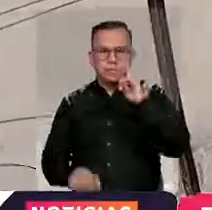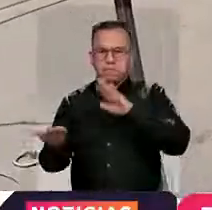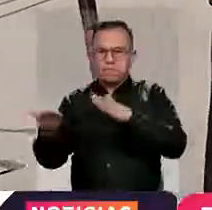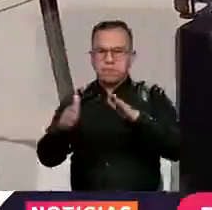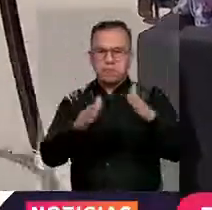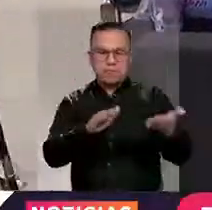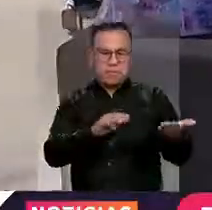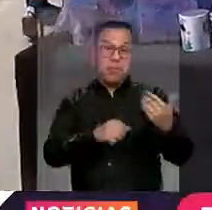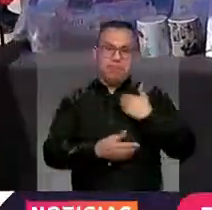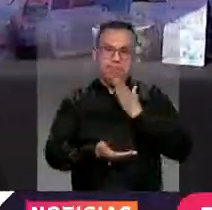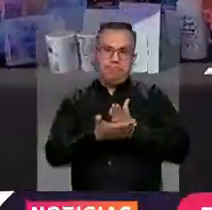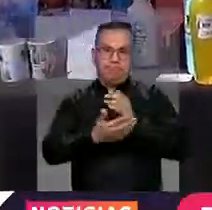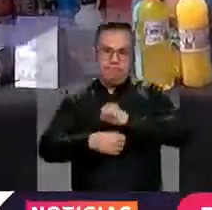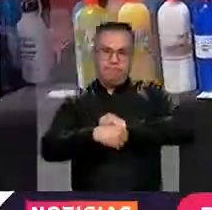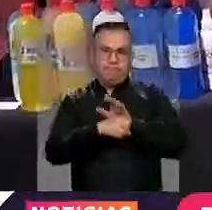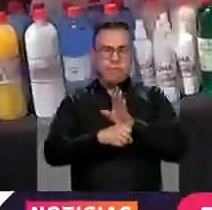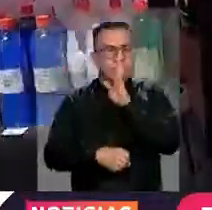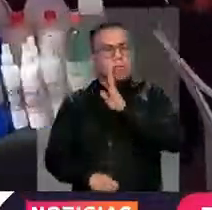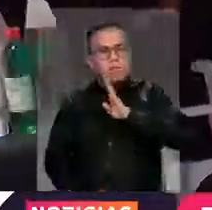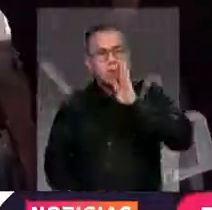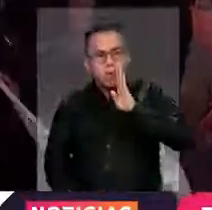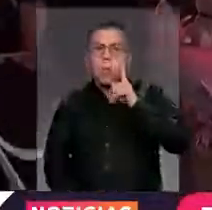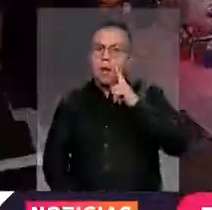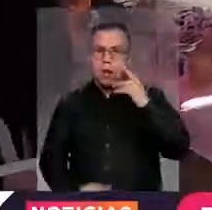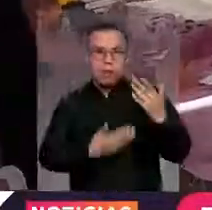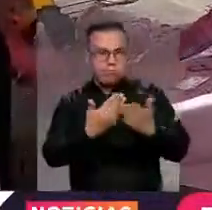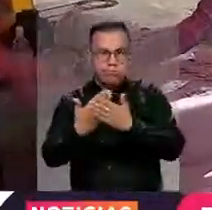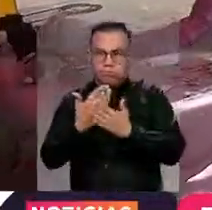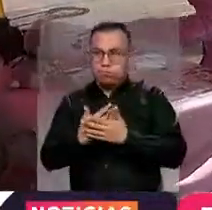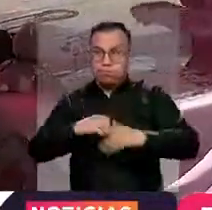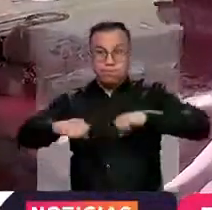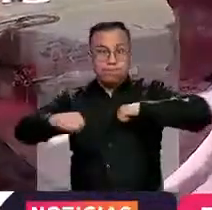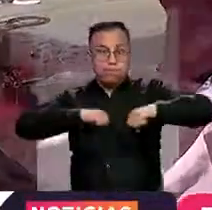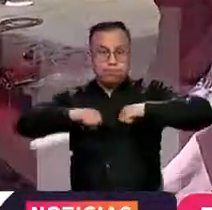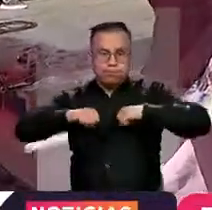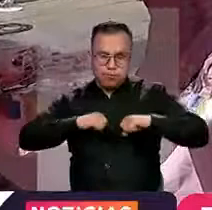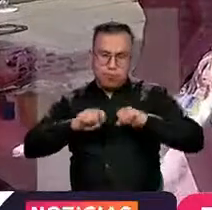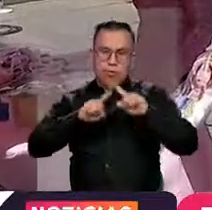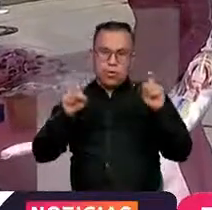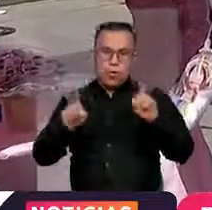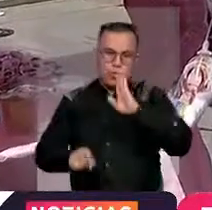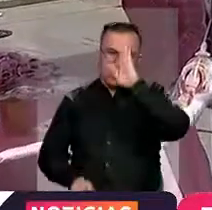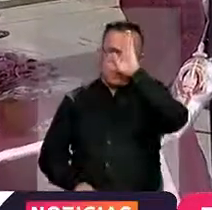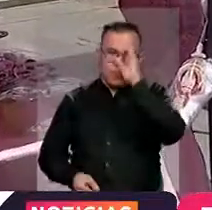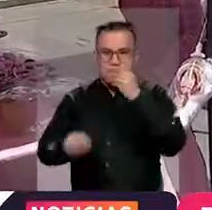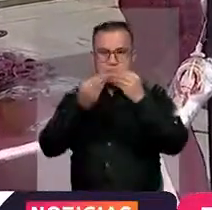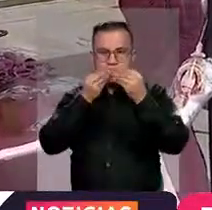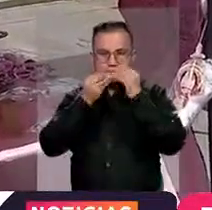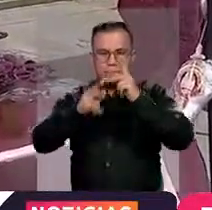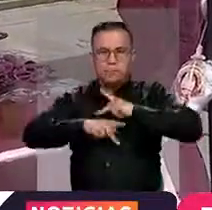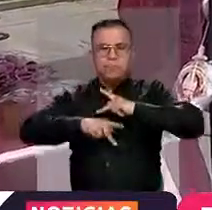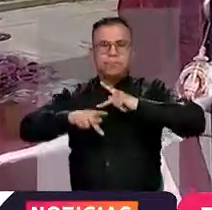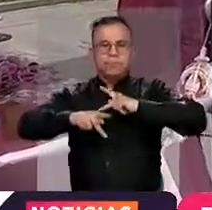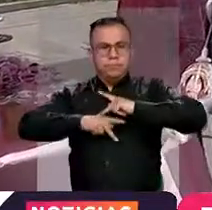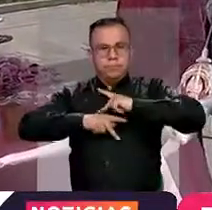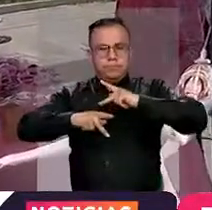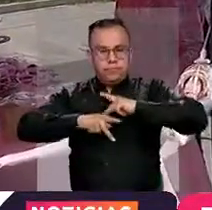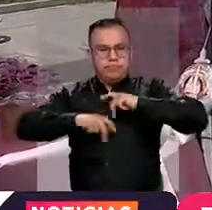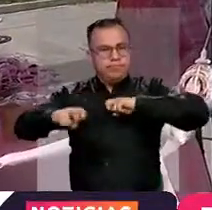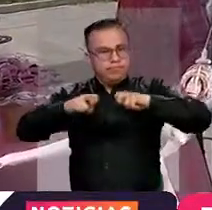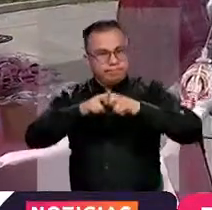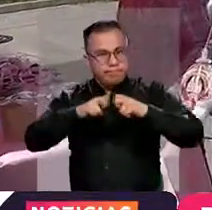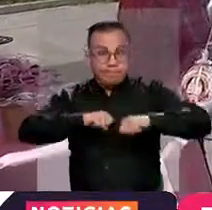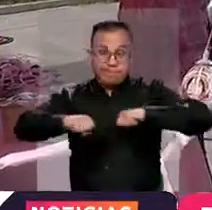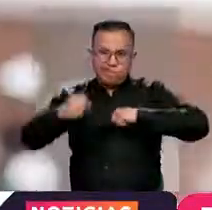por COVID-19 en Boza. Con estas jornadas, buscan incentivar hábitos saludables, fortalecer el sistema respiratorio y además reactivar